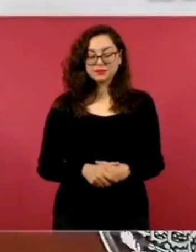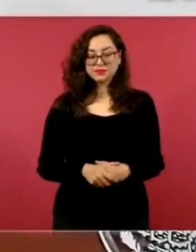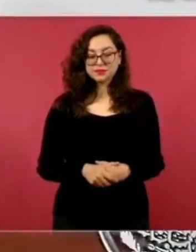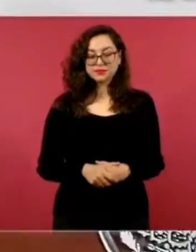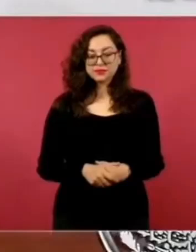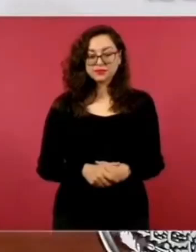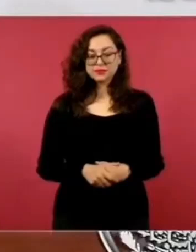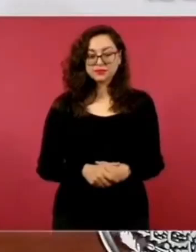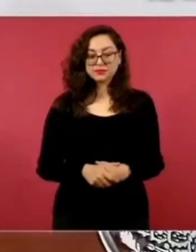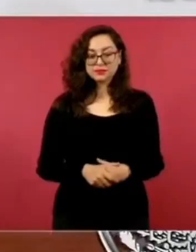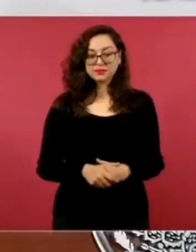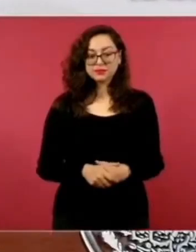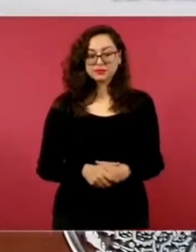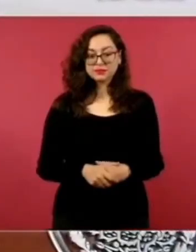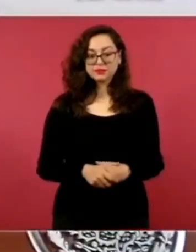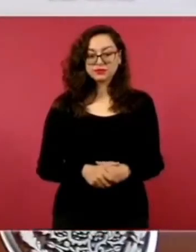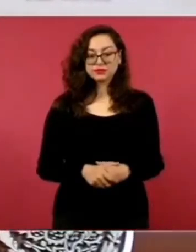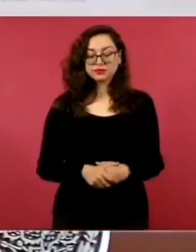Pues